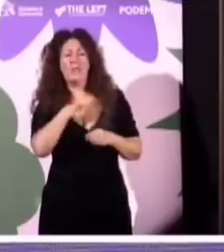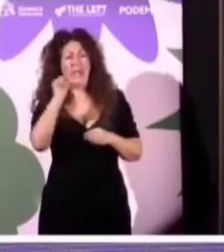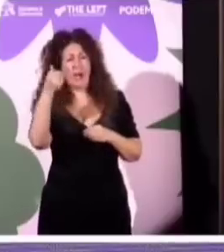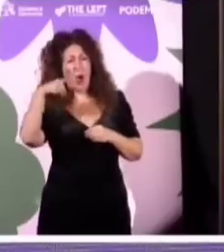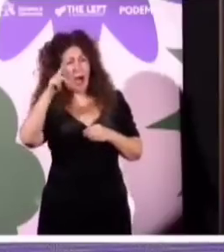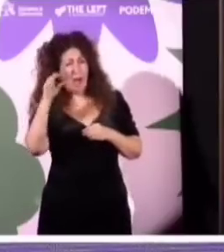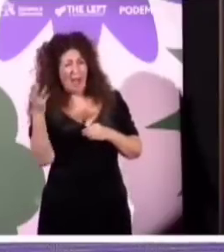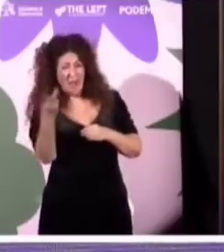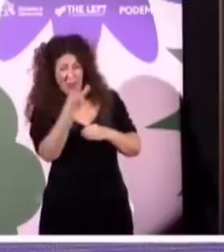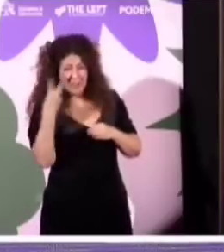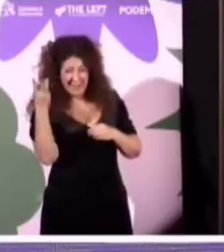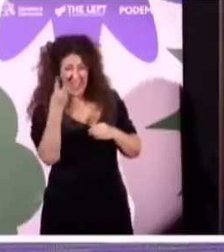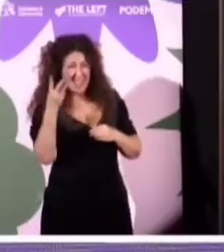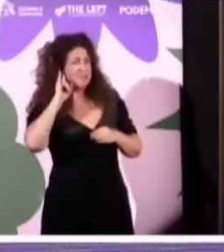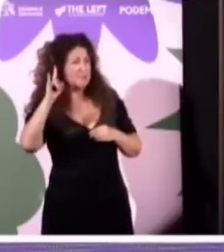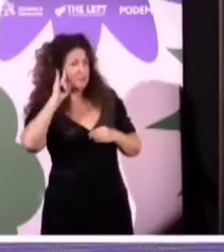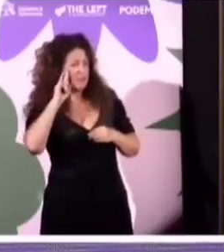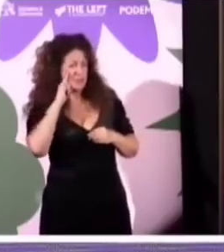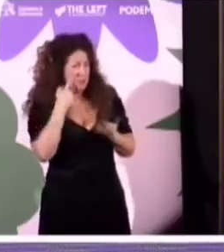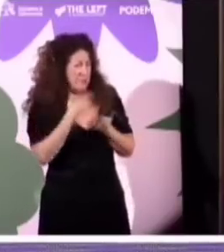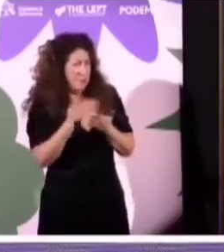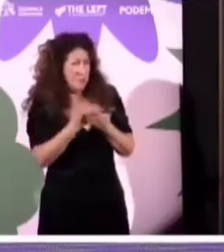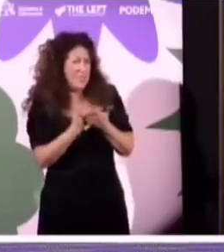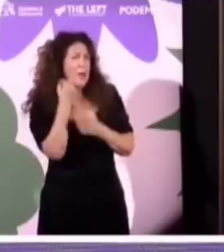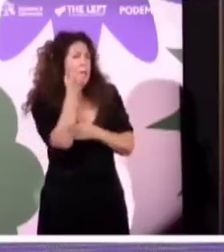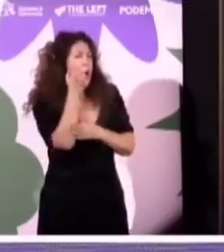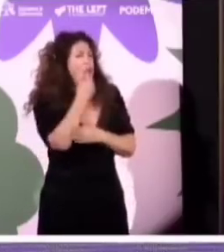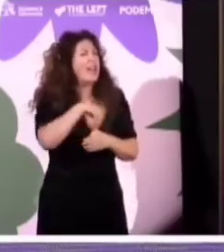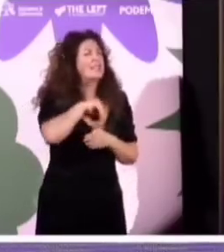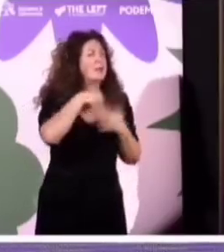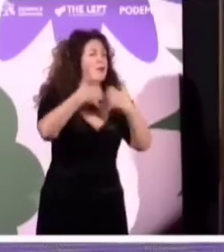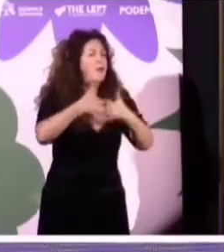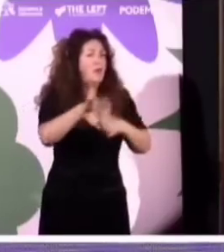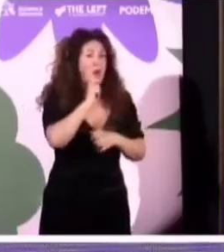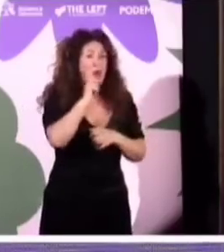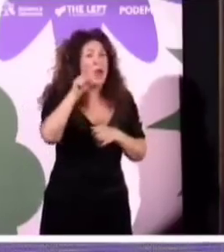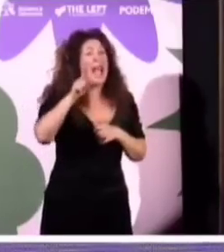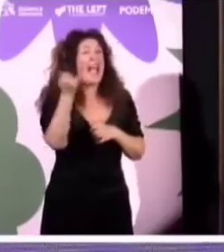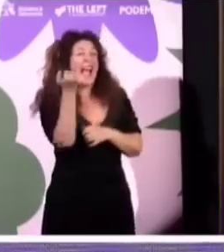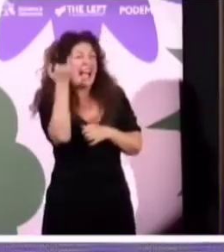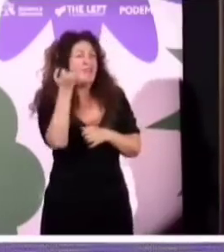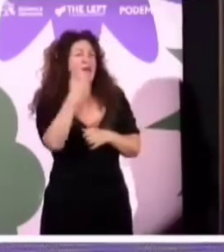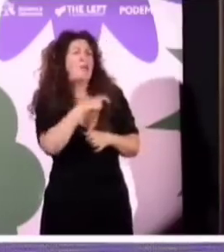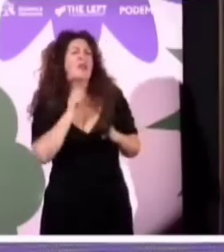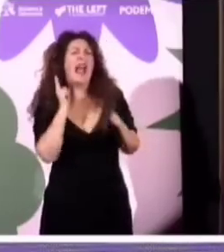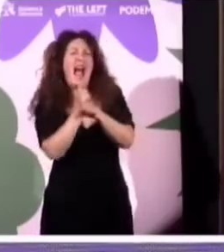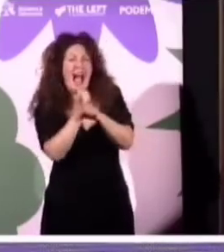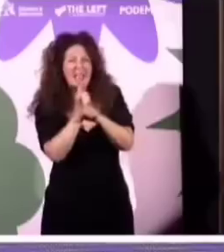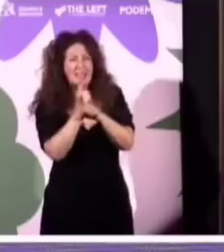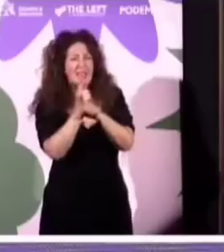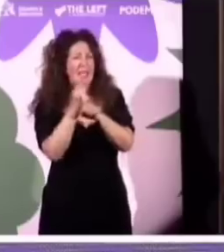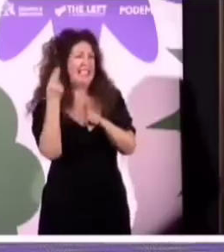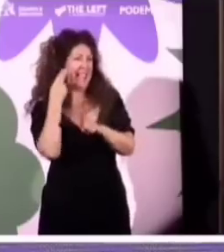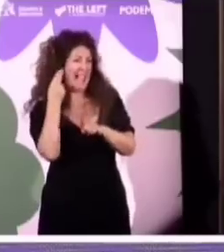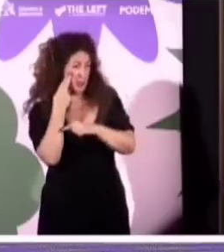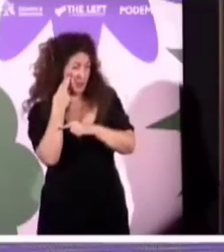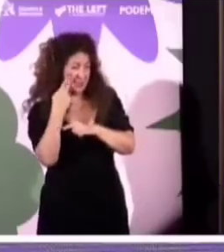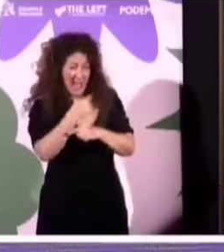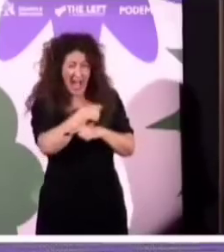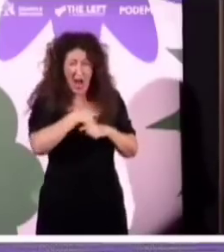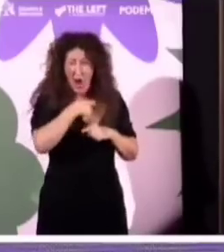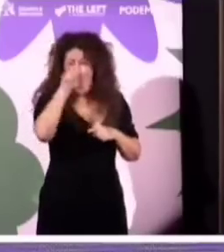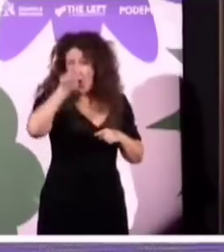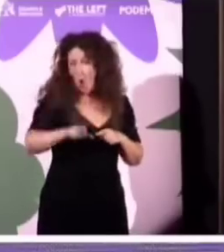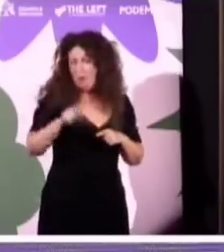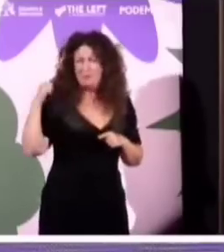magnífica prueba de cómo funciona el poder en España. El jefe de la policía antiterrorista, el comisario que más ha trabajado para